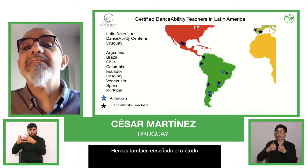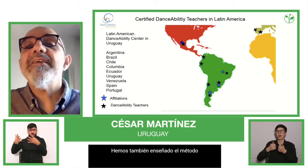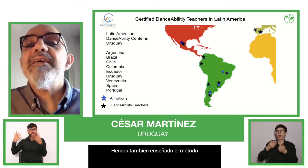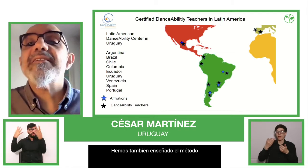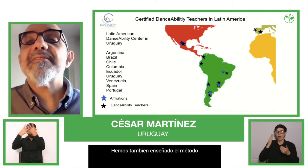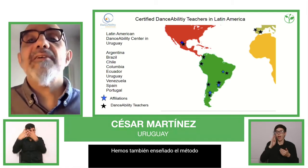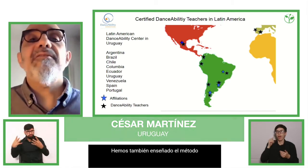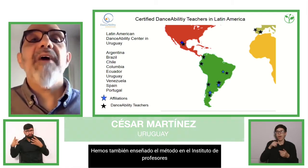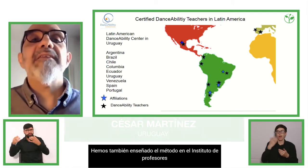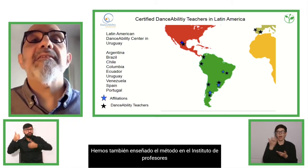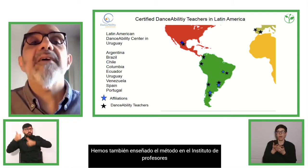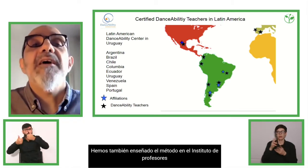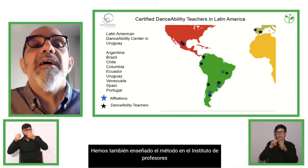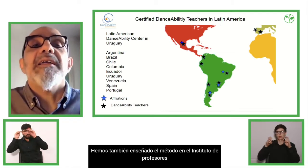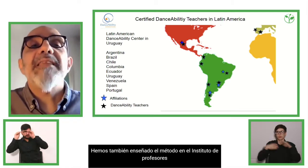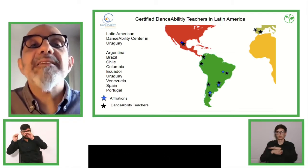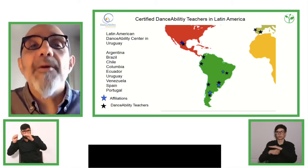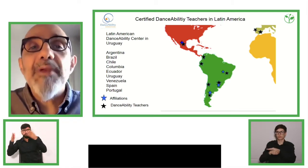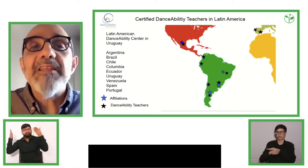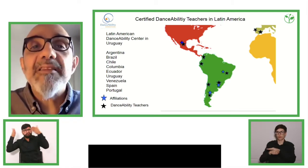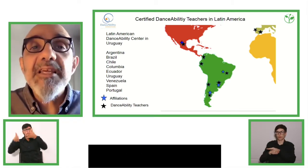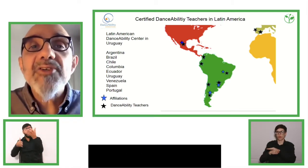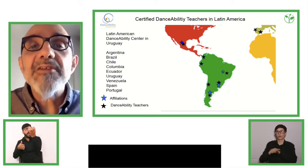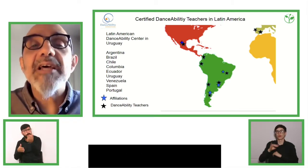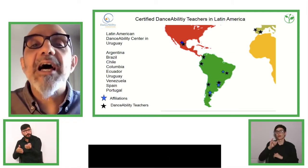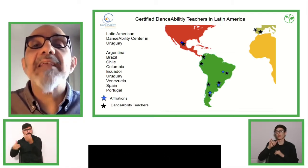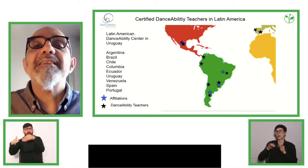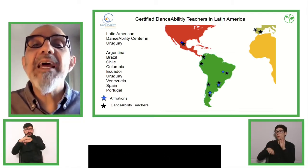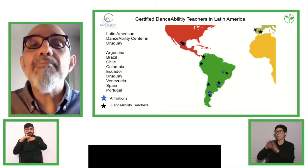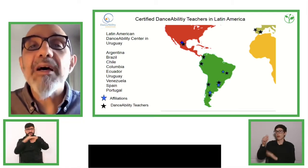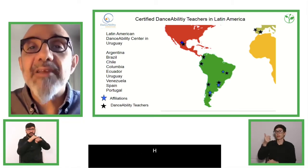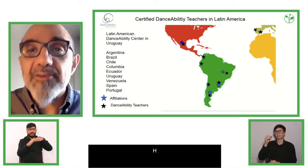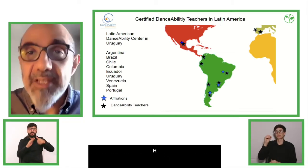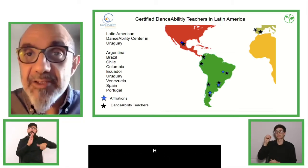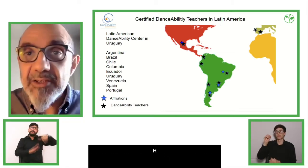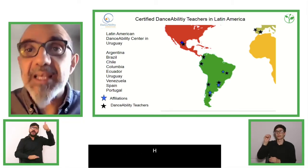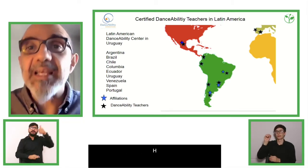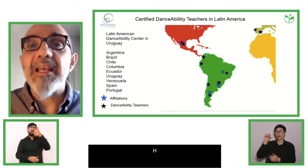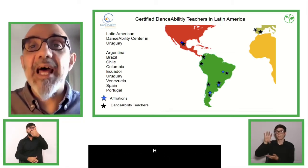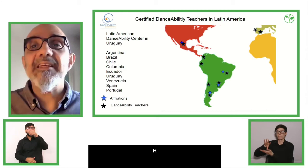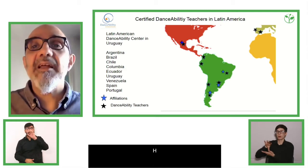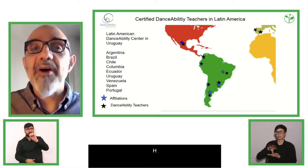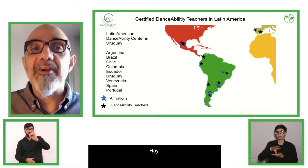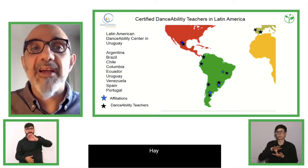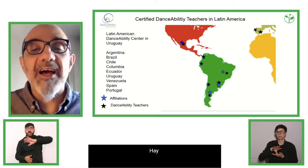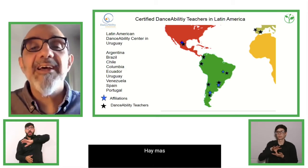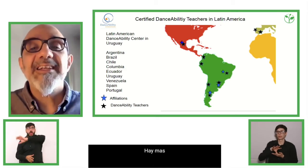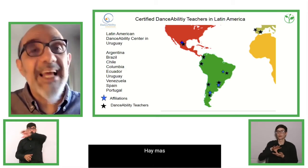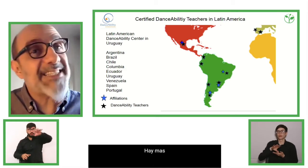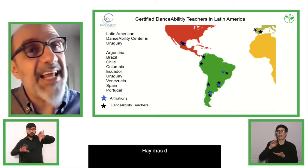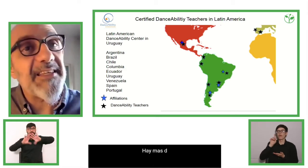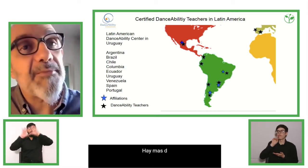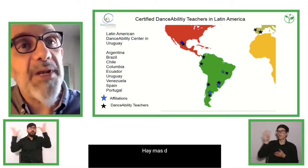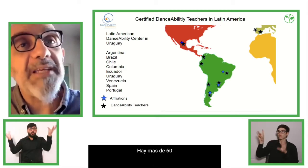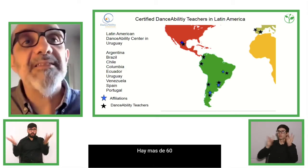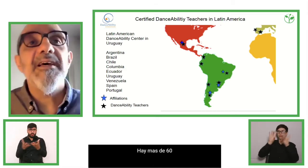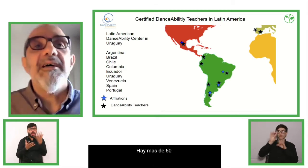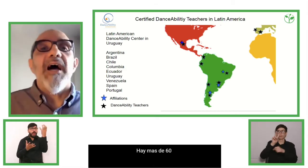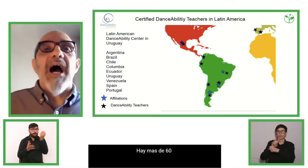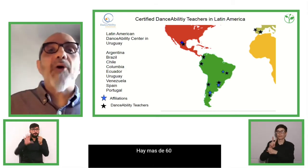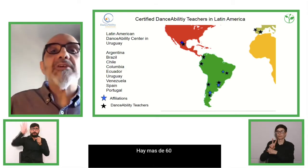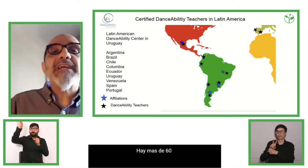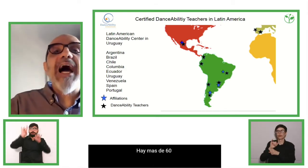países, más de 60 profesores certificados y 10 maestrías en América